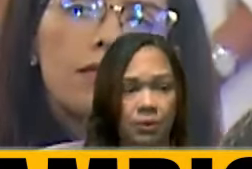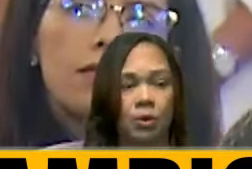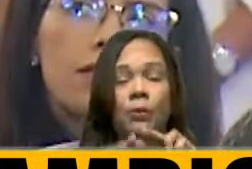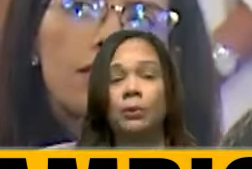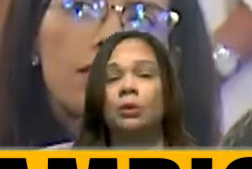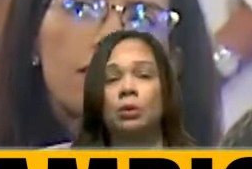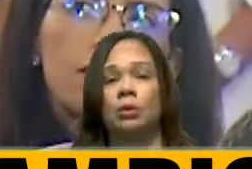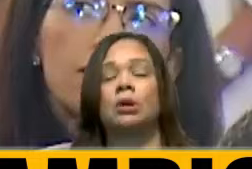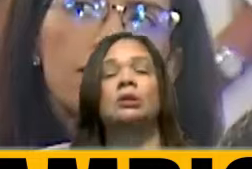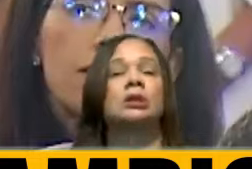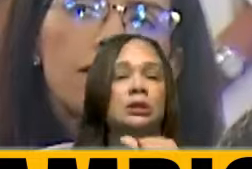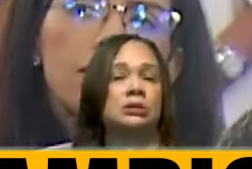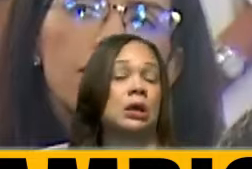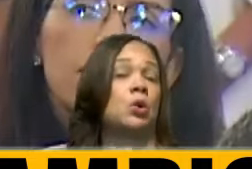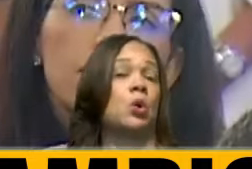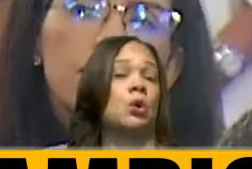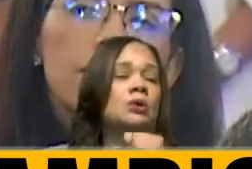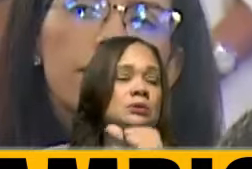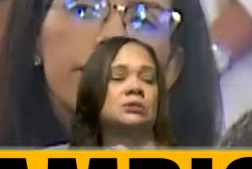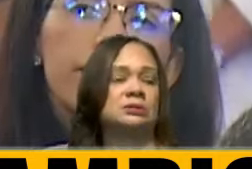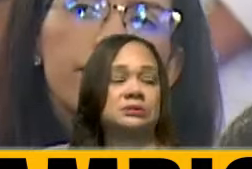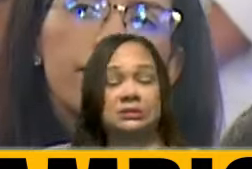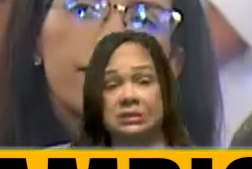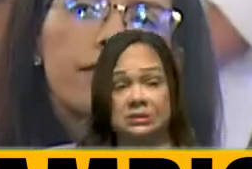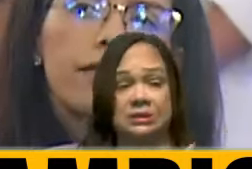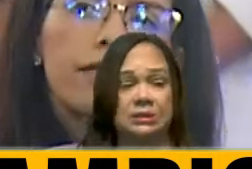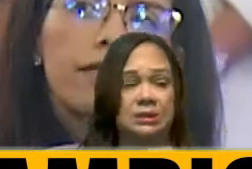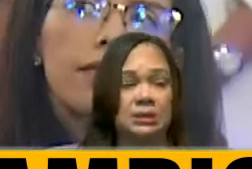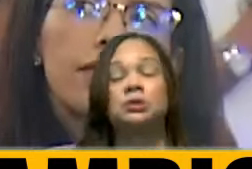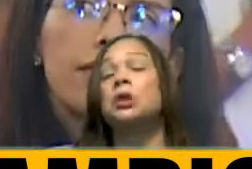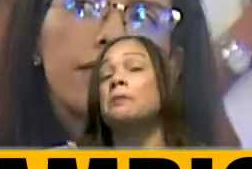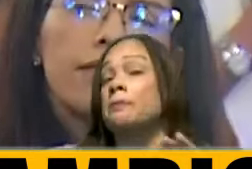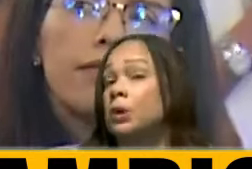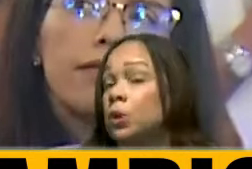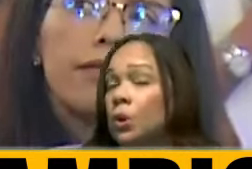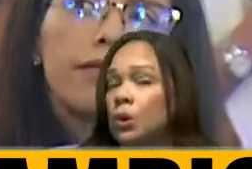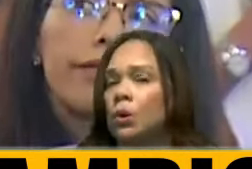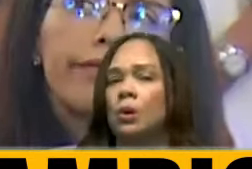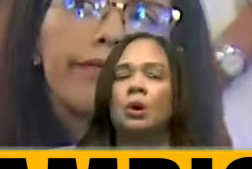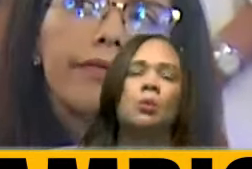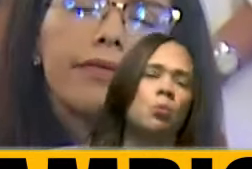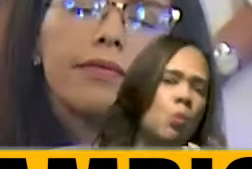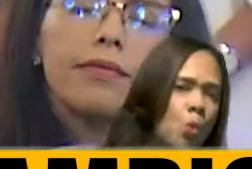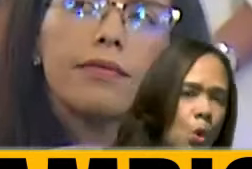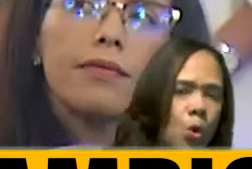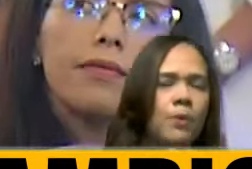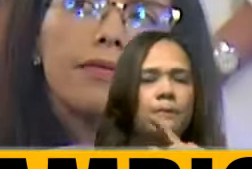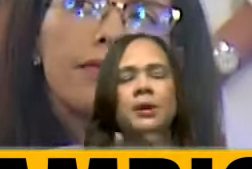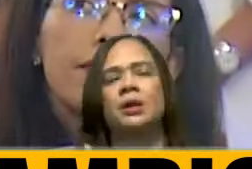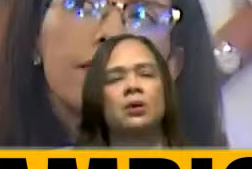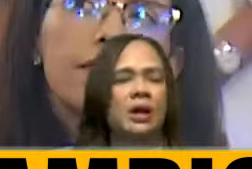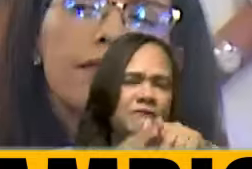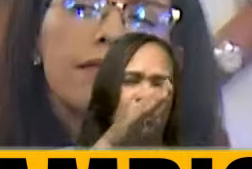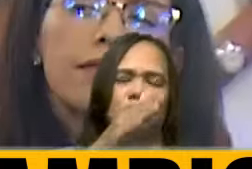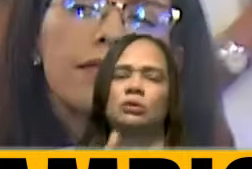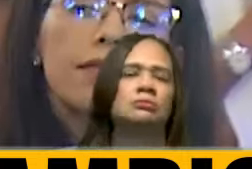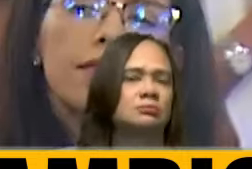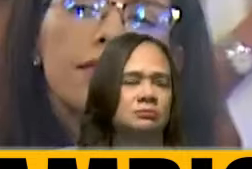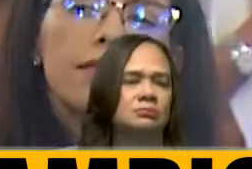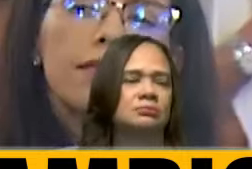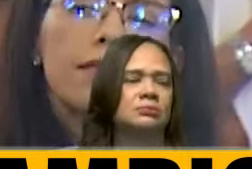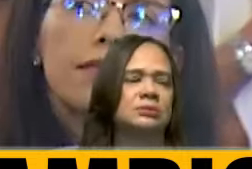Ministerio de tecnócratas sin sensibilidad humana y usted me disculpa mucho número mucha cosa pero al fondo en